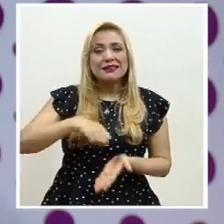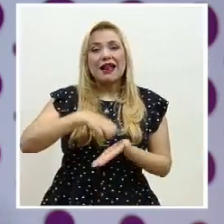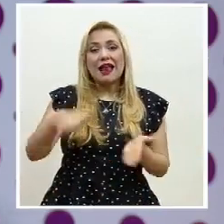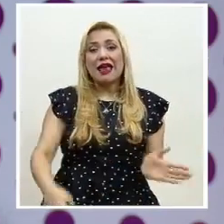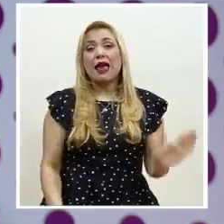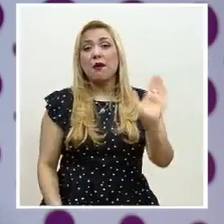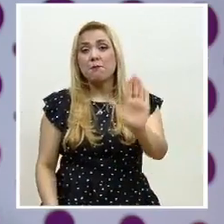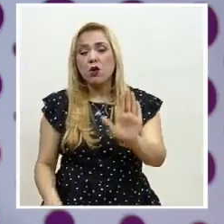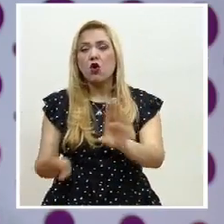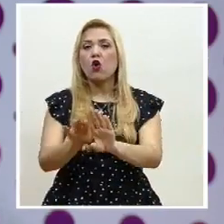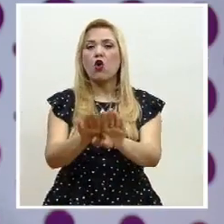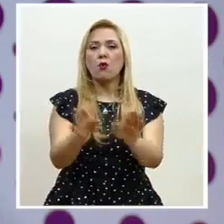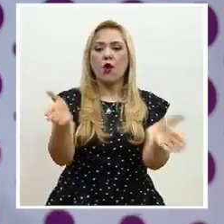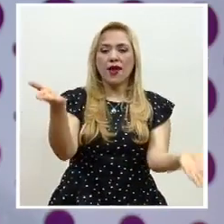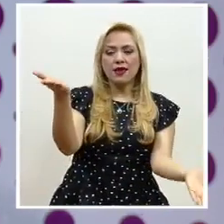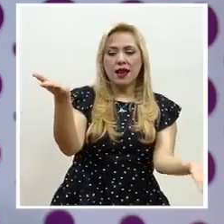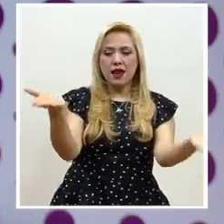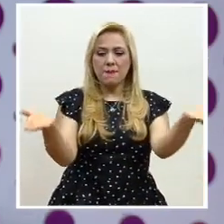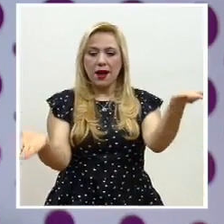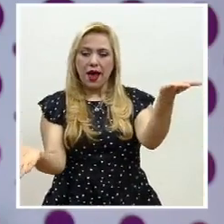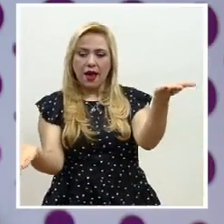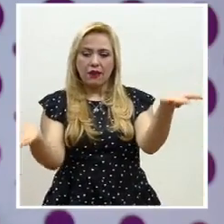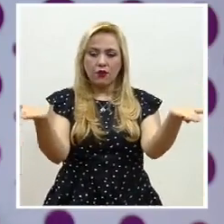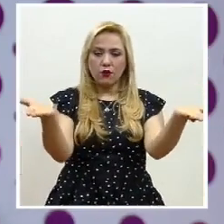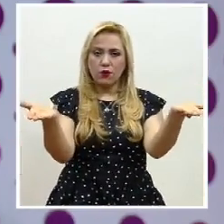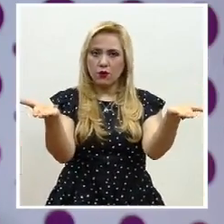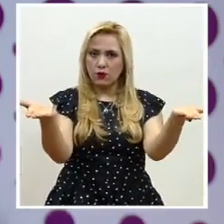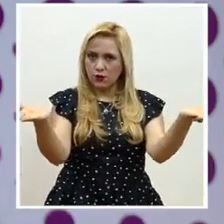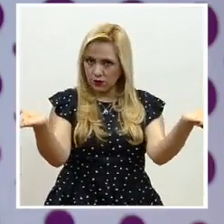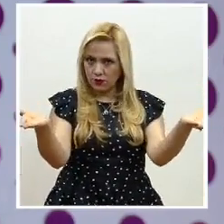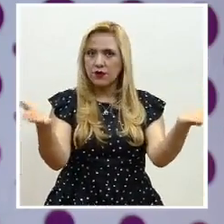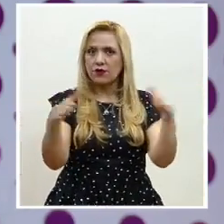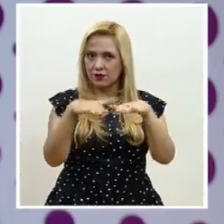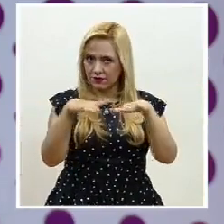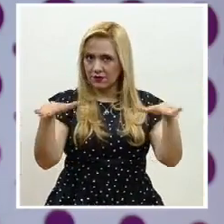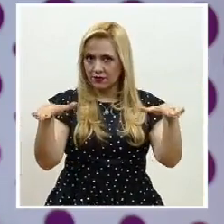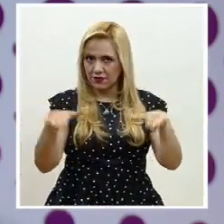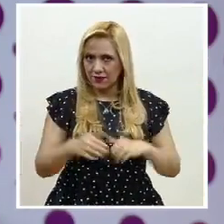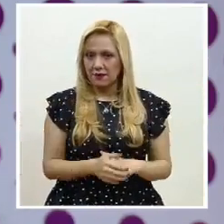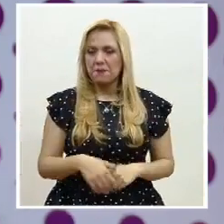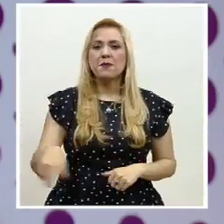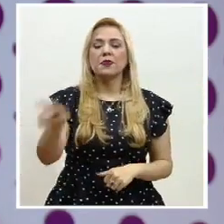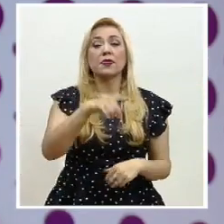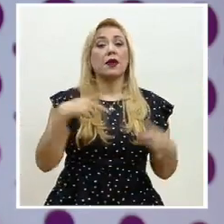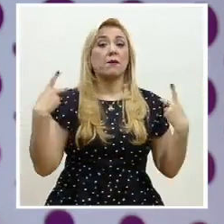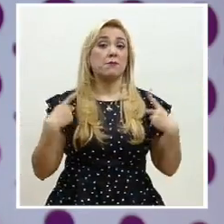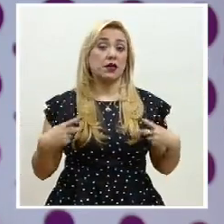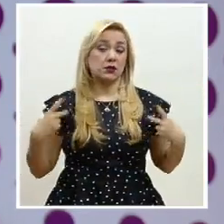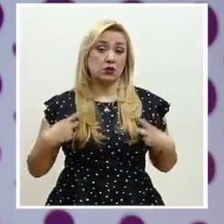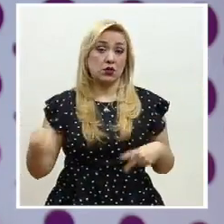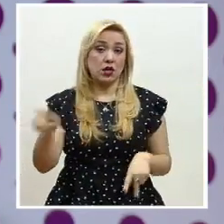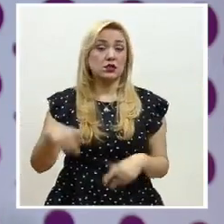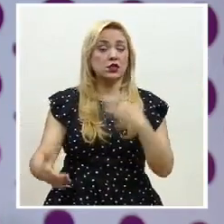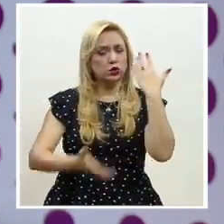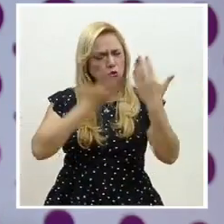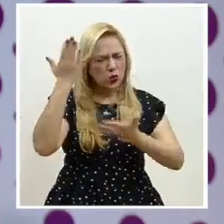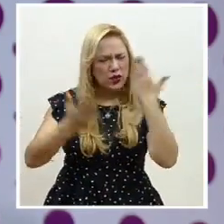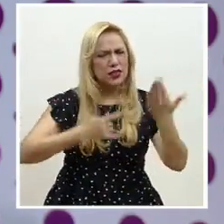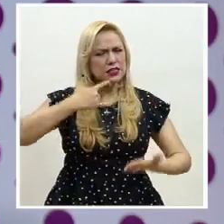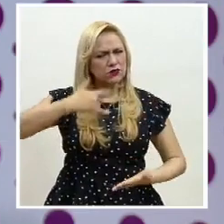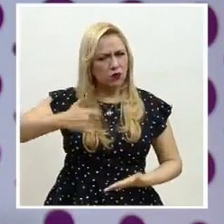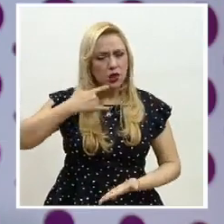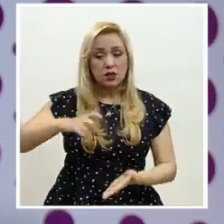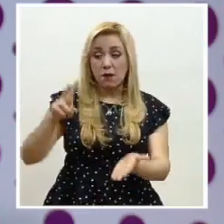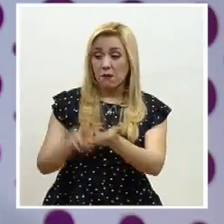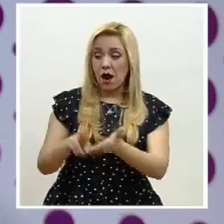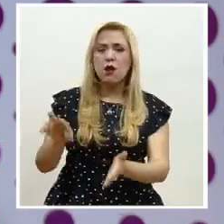¿no? En tomar en cuenta a las mujeres, en dar oportunidad a que esas personas que muy valioso, con esfuerzo, estudio, puedan subir